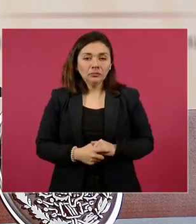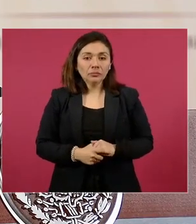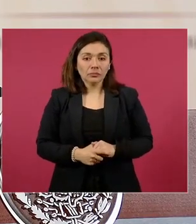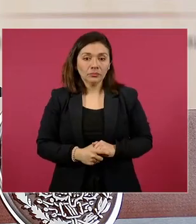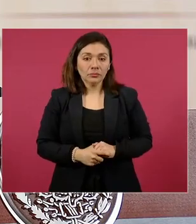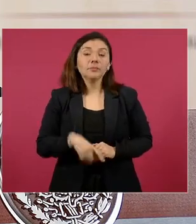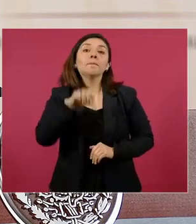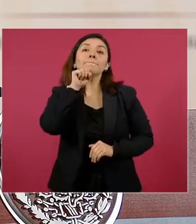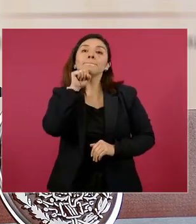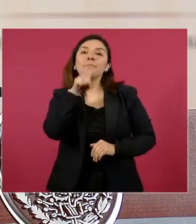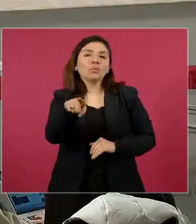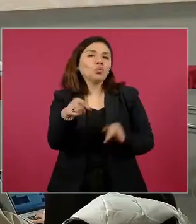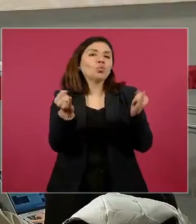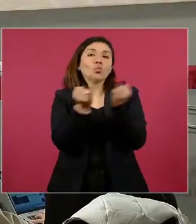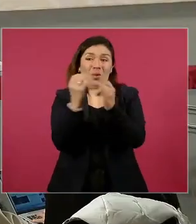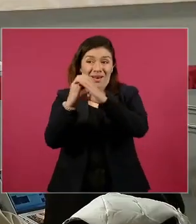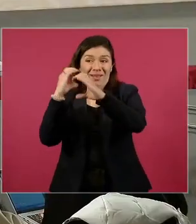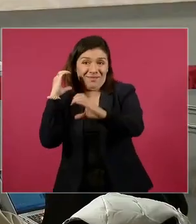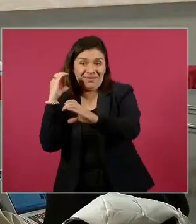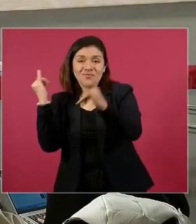Y lo mismo en el caso de los aviones.